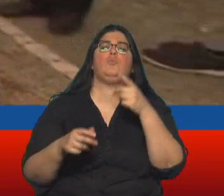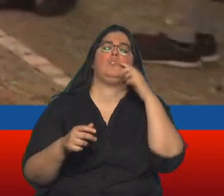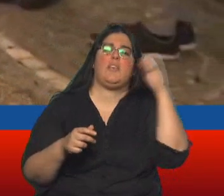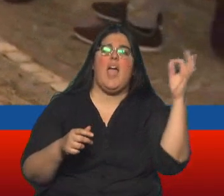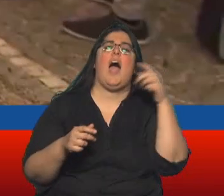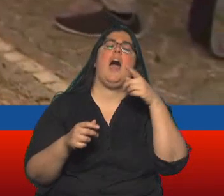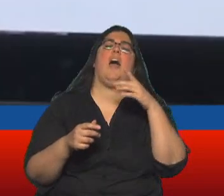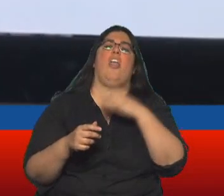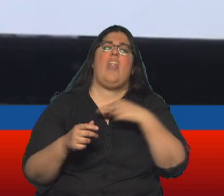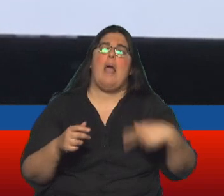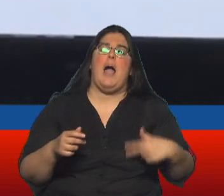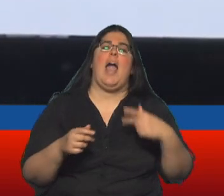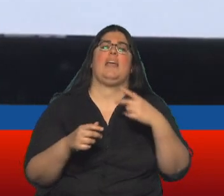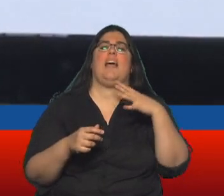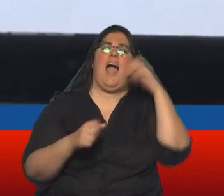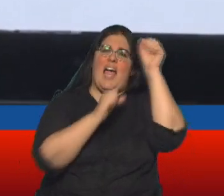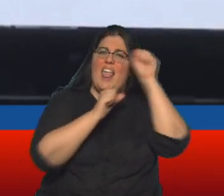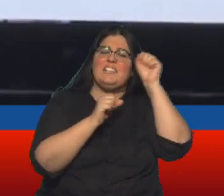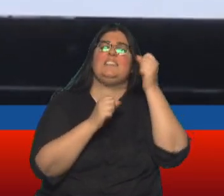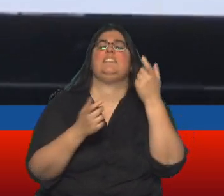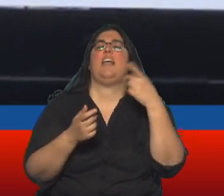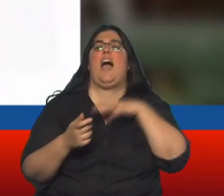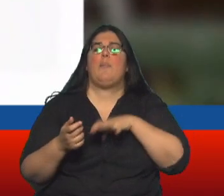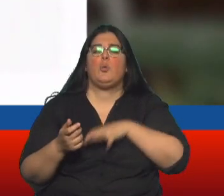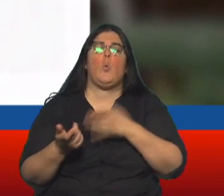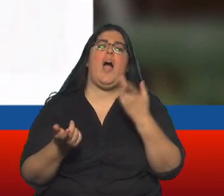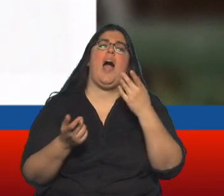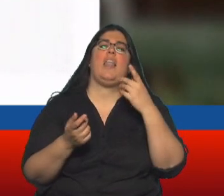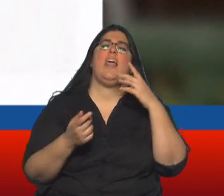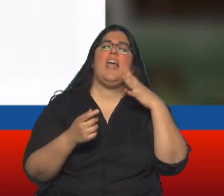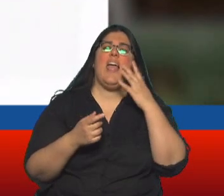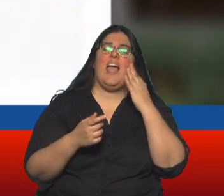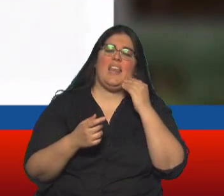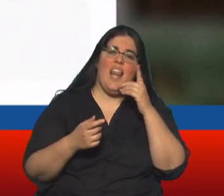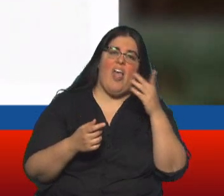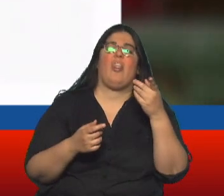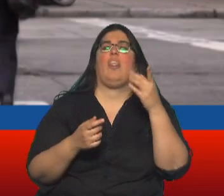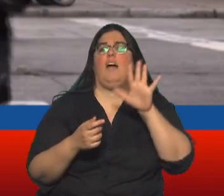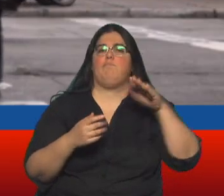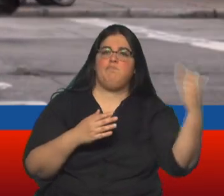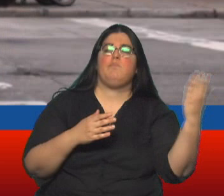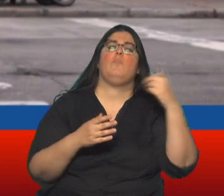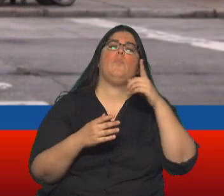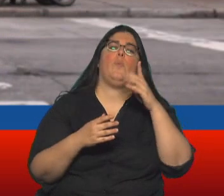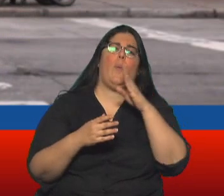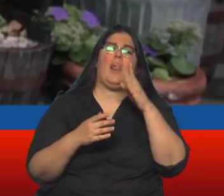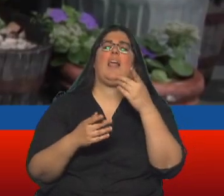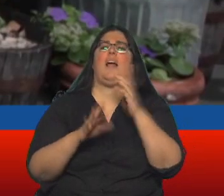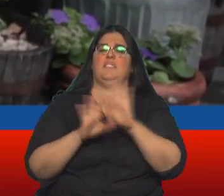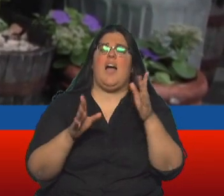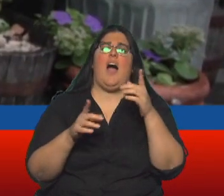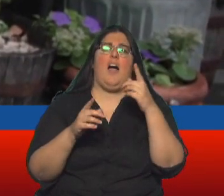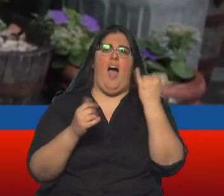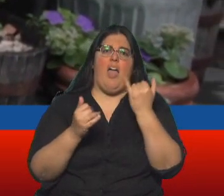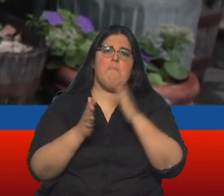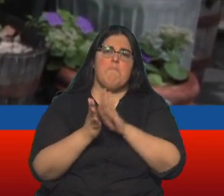Dinamarca, Grecia, Portugal, Irlanda y Bélgica ya lo aplican, aunque con variantes. Fuera de